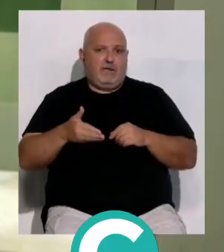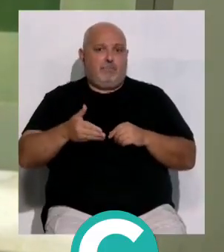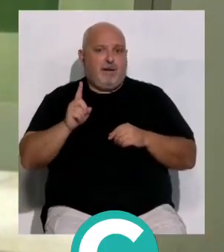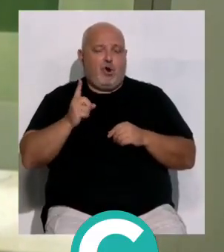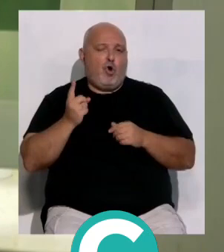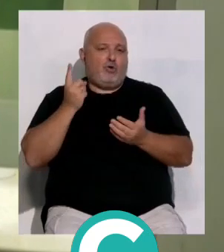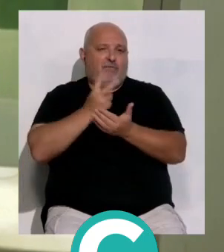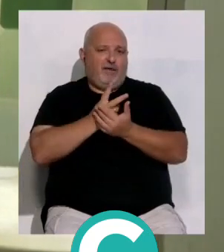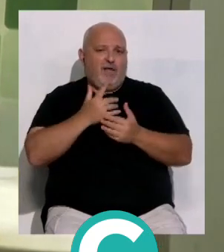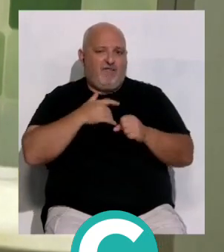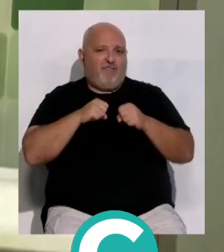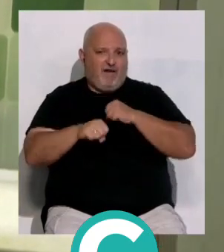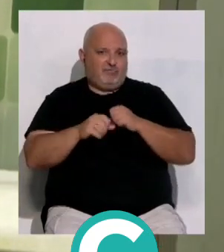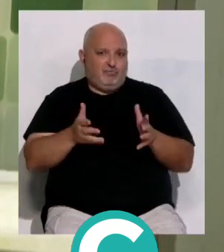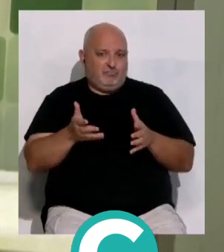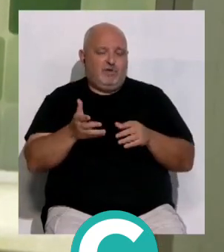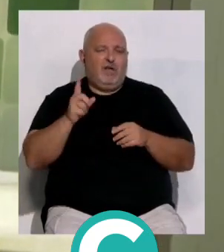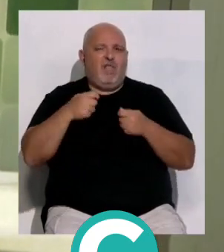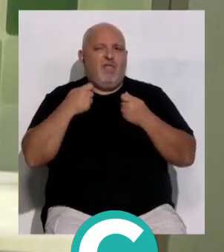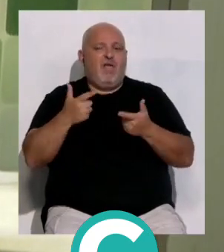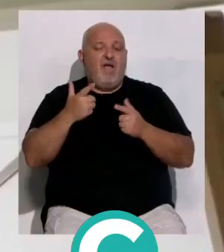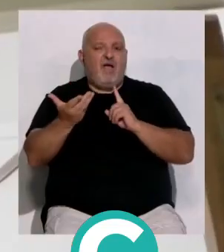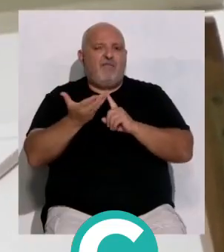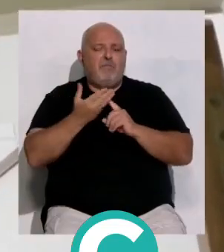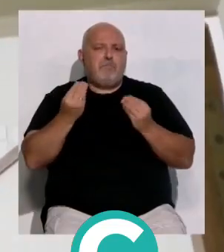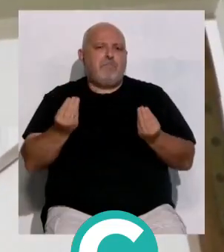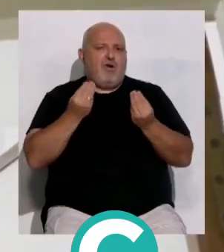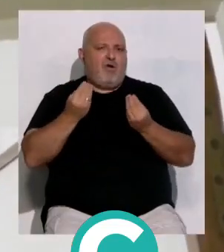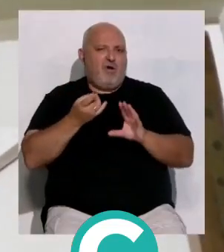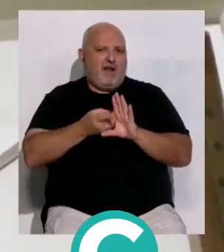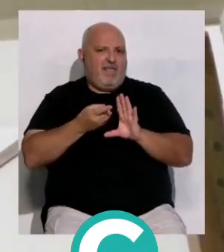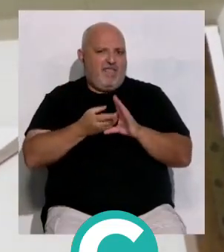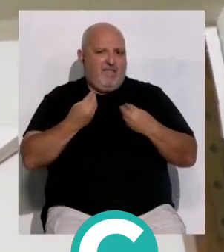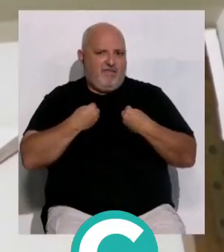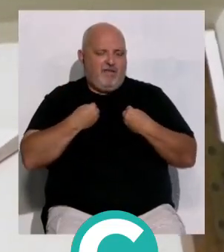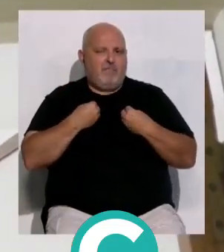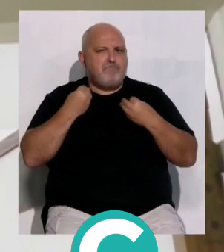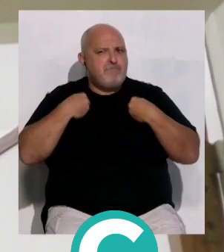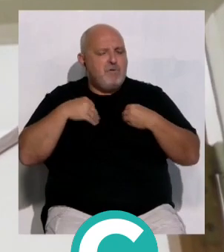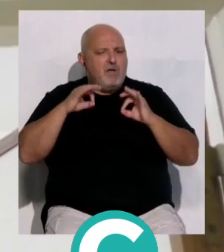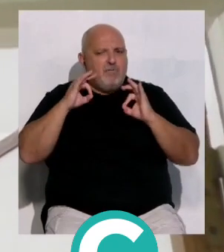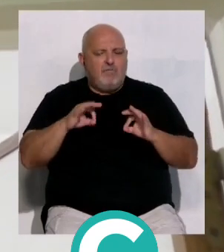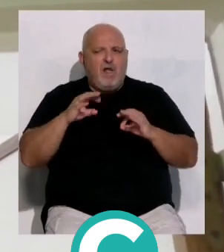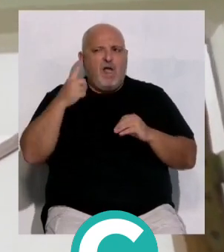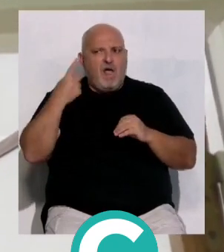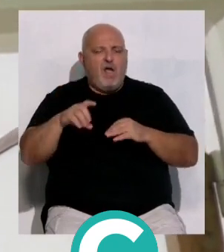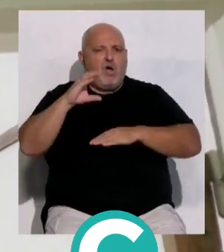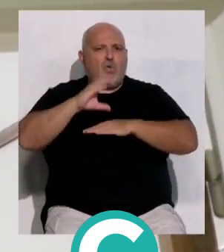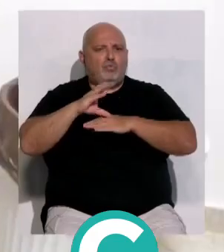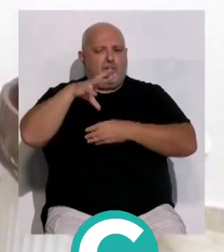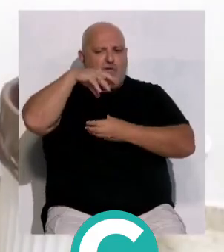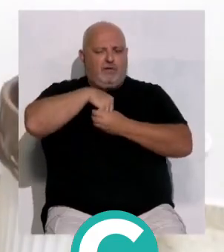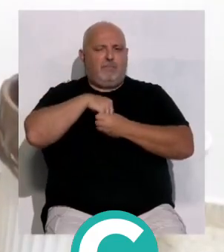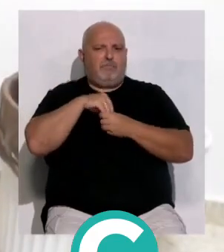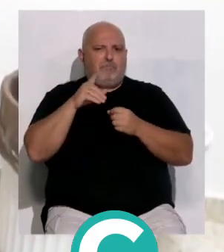nuevo accidente cardíaco y facilitar a las personas afectadas la mayor calidad de vida. En su mismo espacio tienen la consulta del